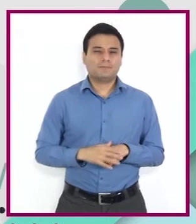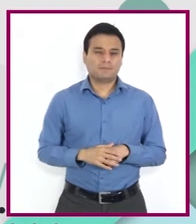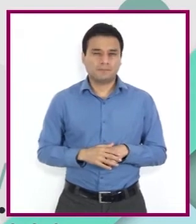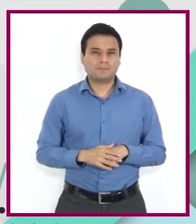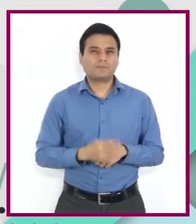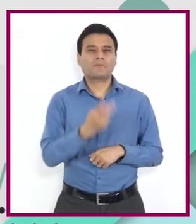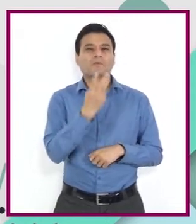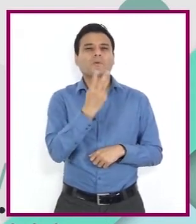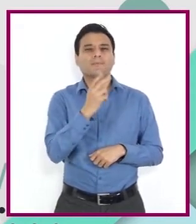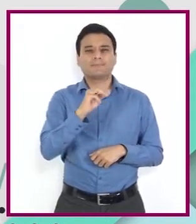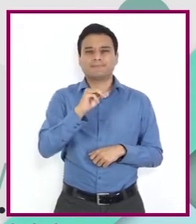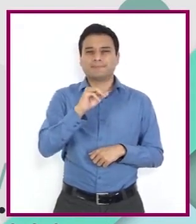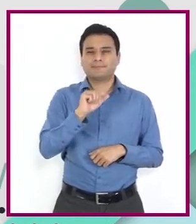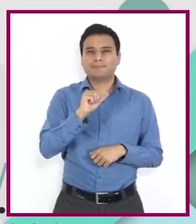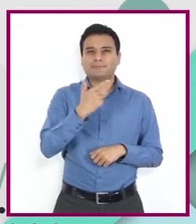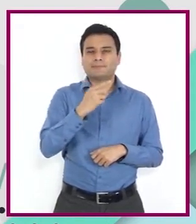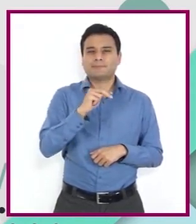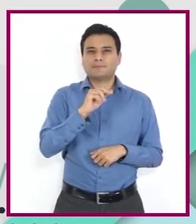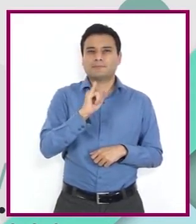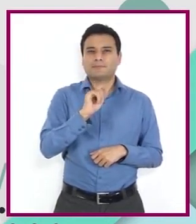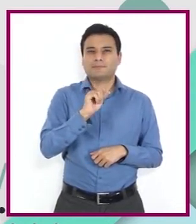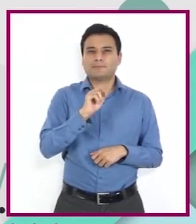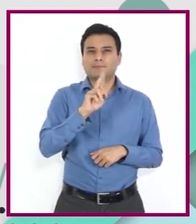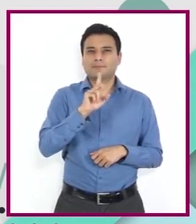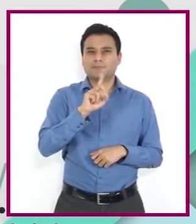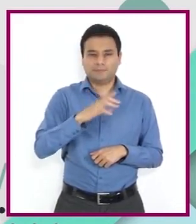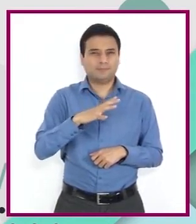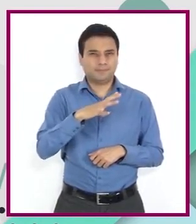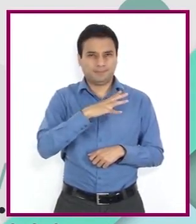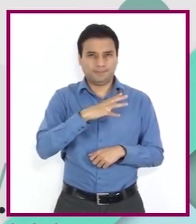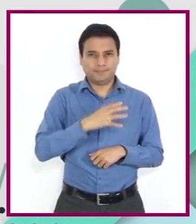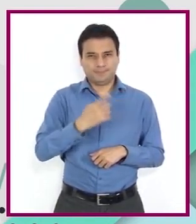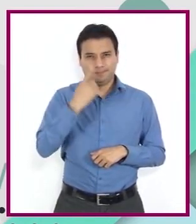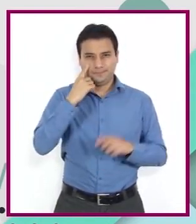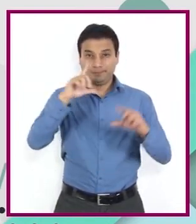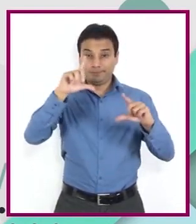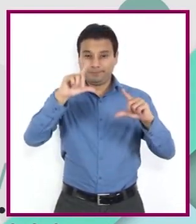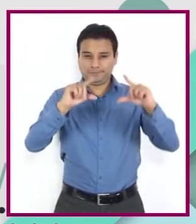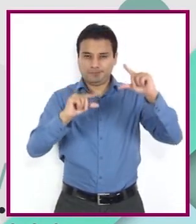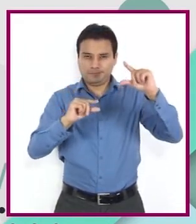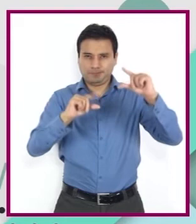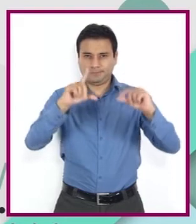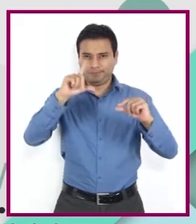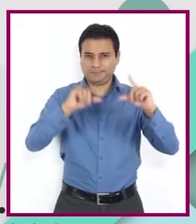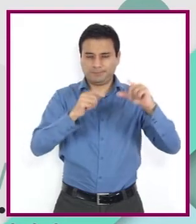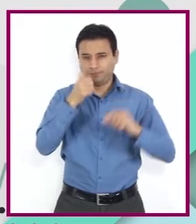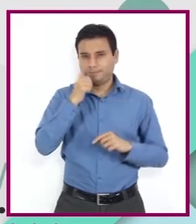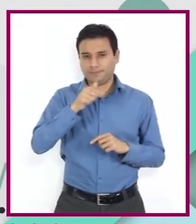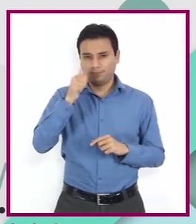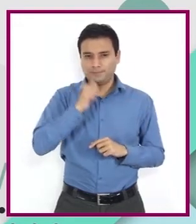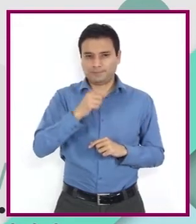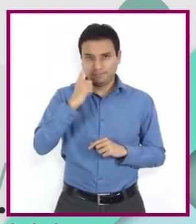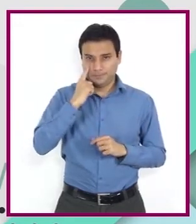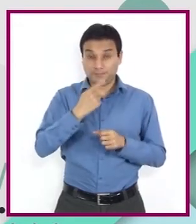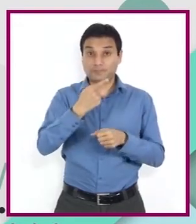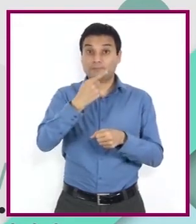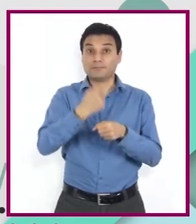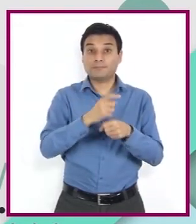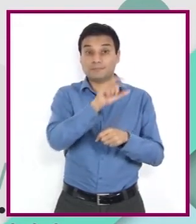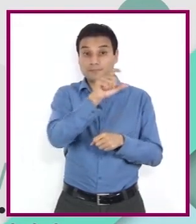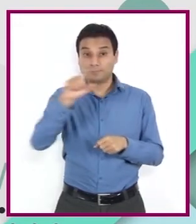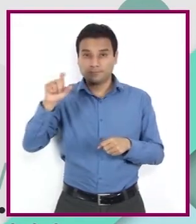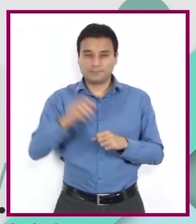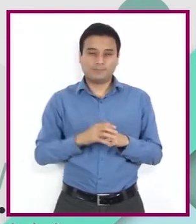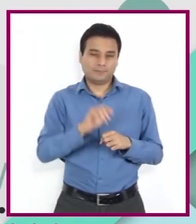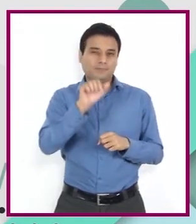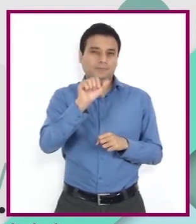diferentes de manera inversamente proporcional. En la primera fila tenemos los valores de la magnitud A. En la segunda